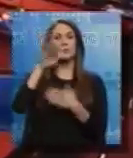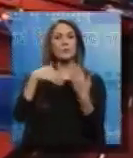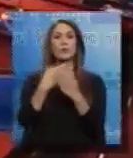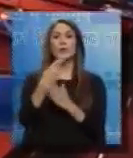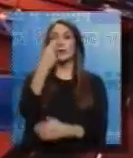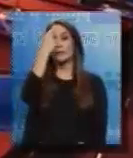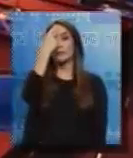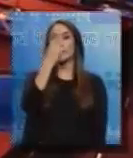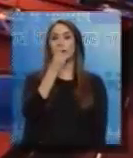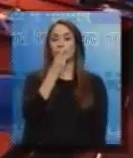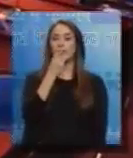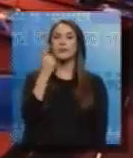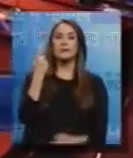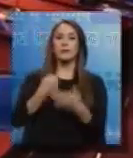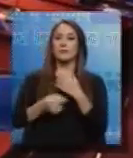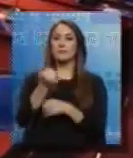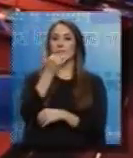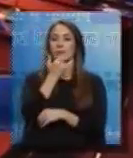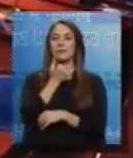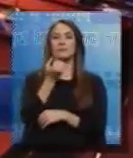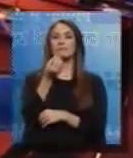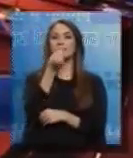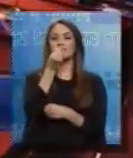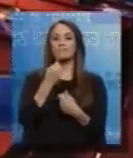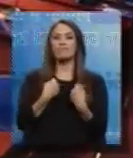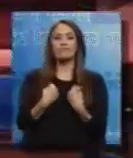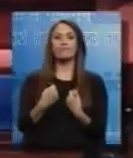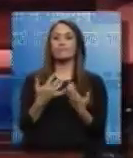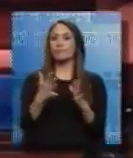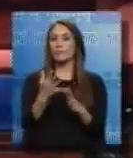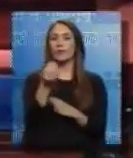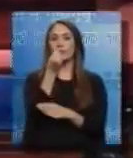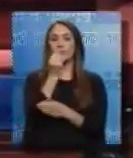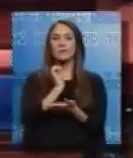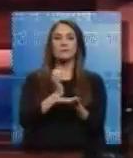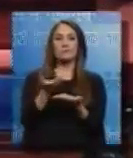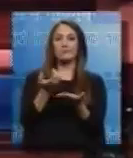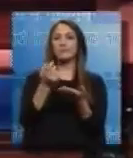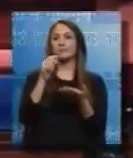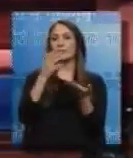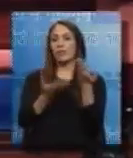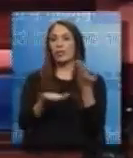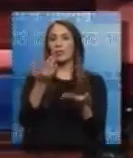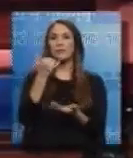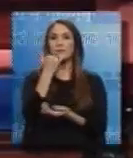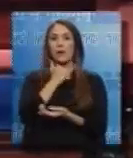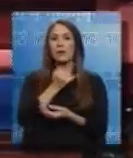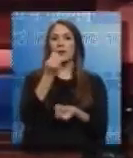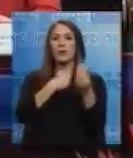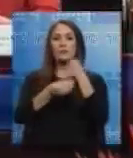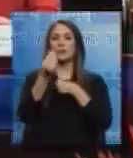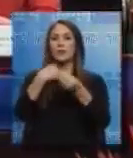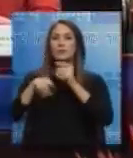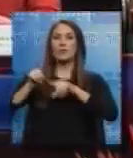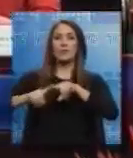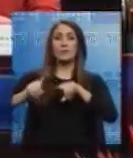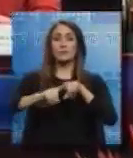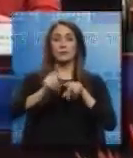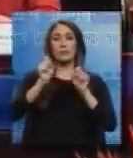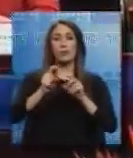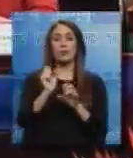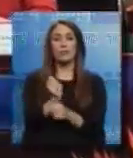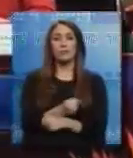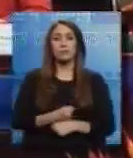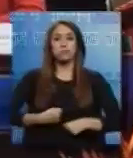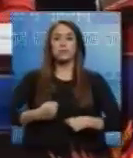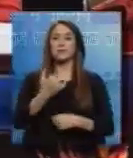Dominicana. La mala nutrición son aquellos problemas relacionados con una dieta desequilibrada que también pueden incluir la